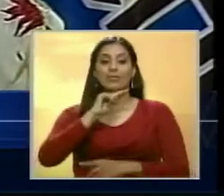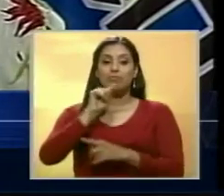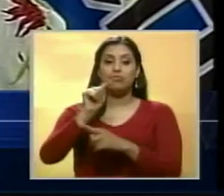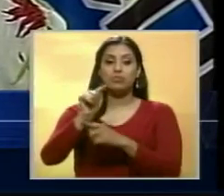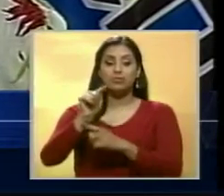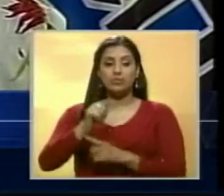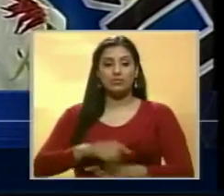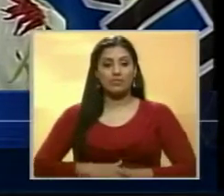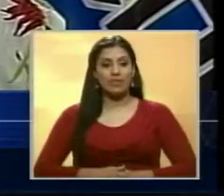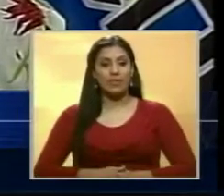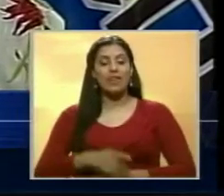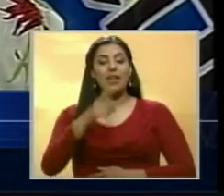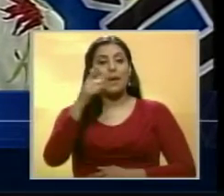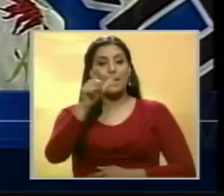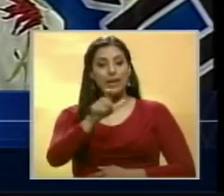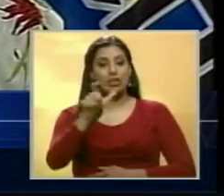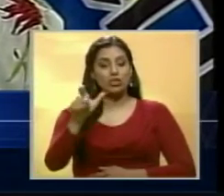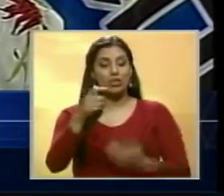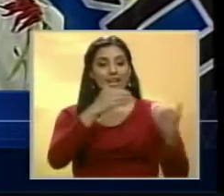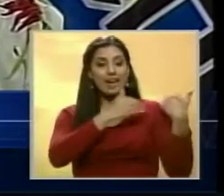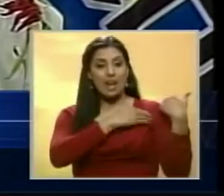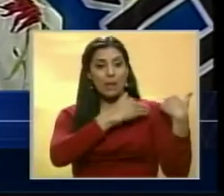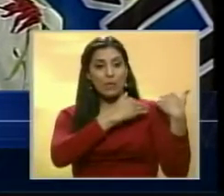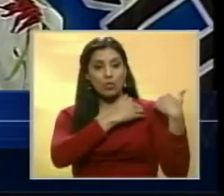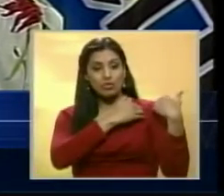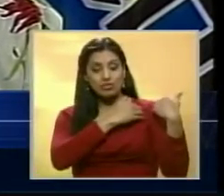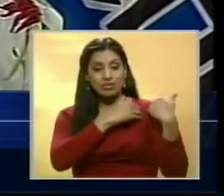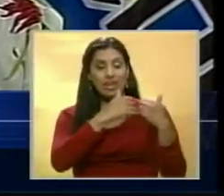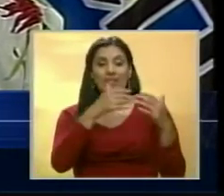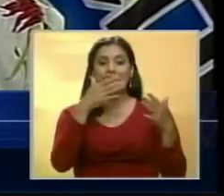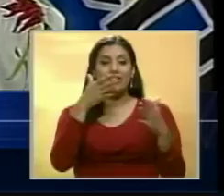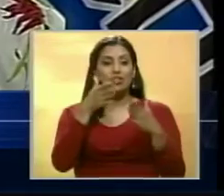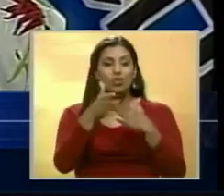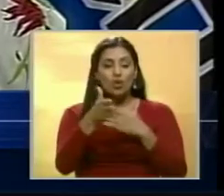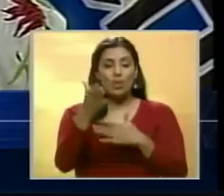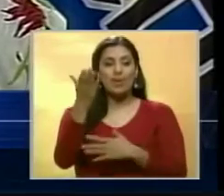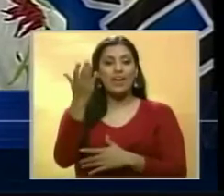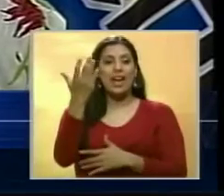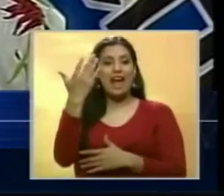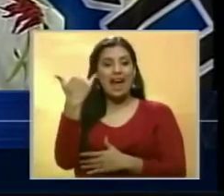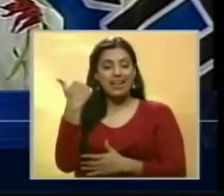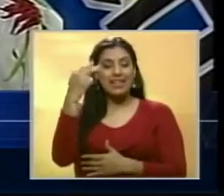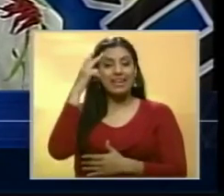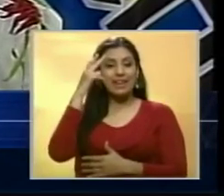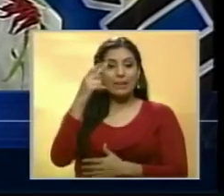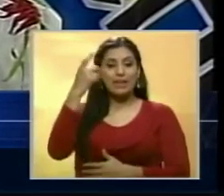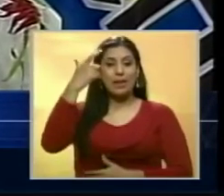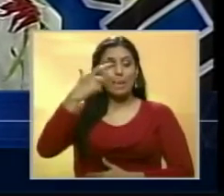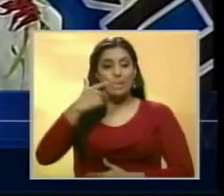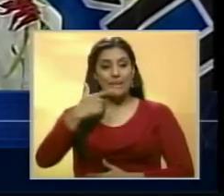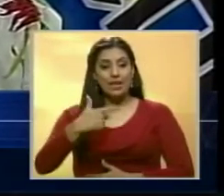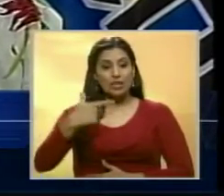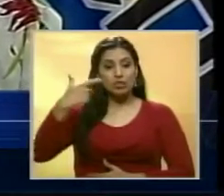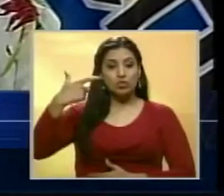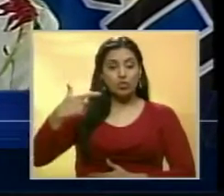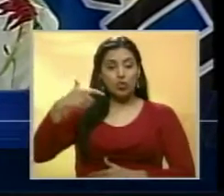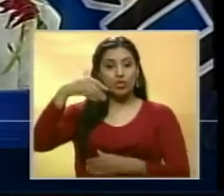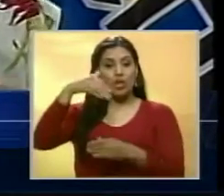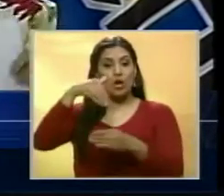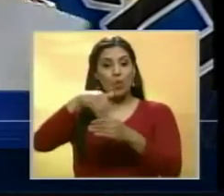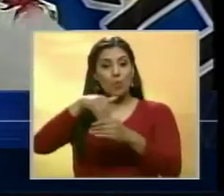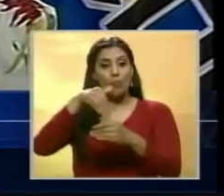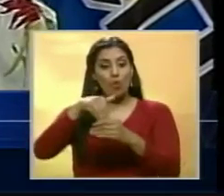demanda a las partes involucradas respeto a la integridad del funcionariado